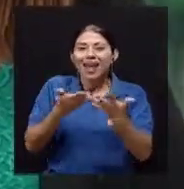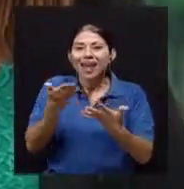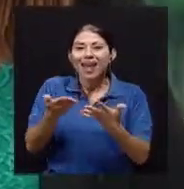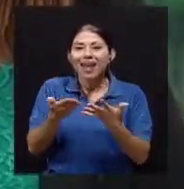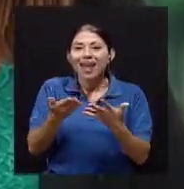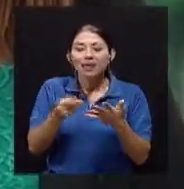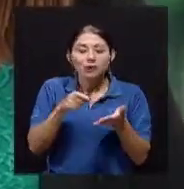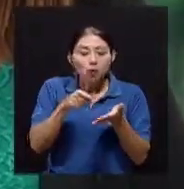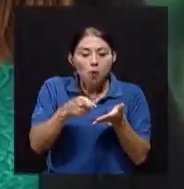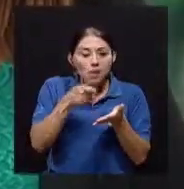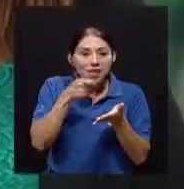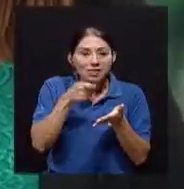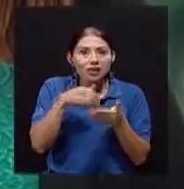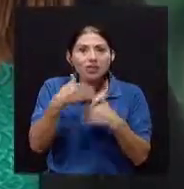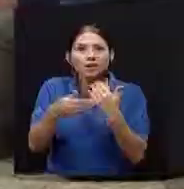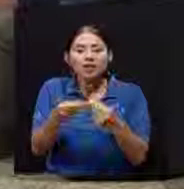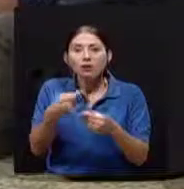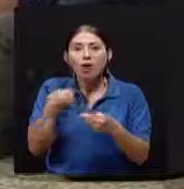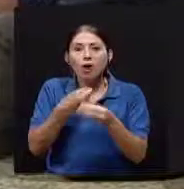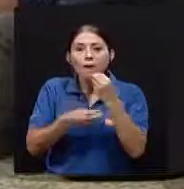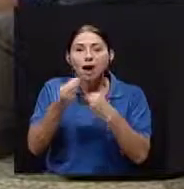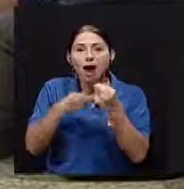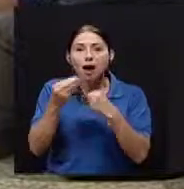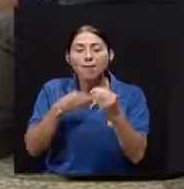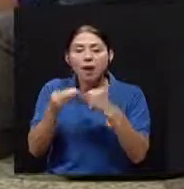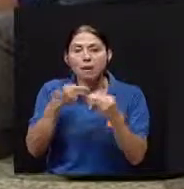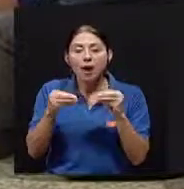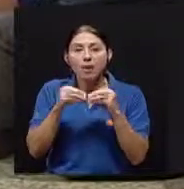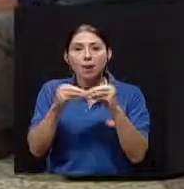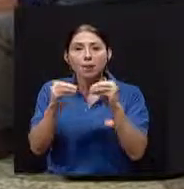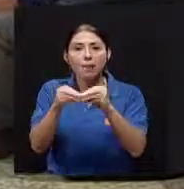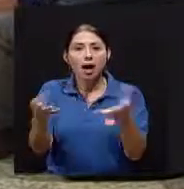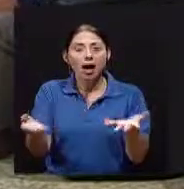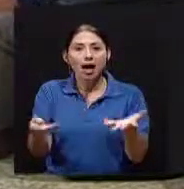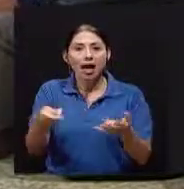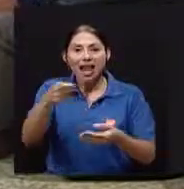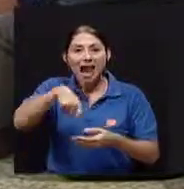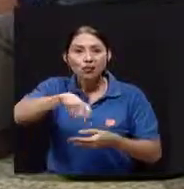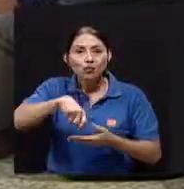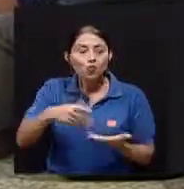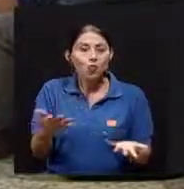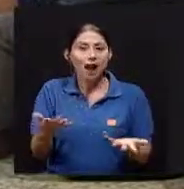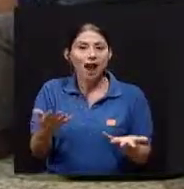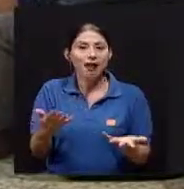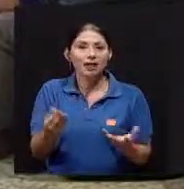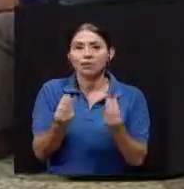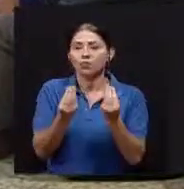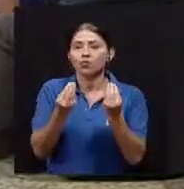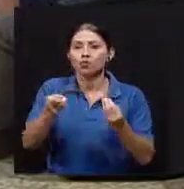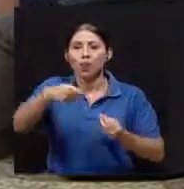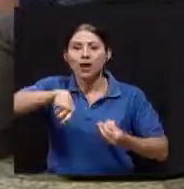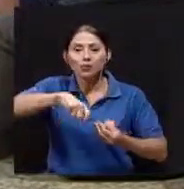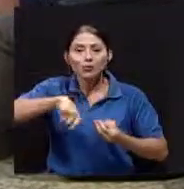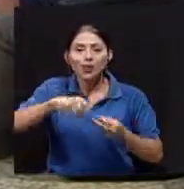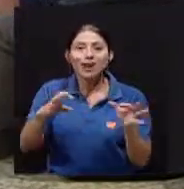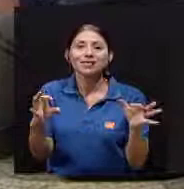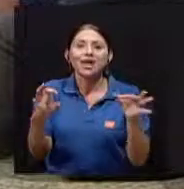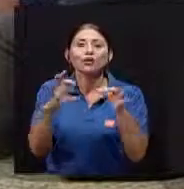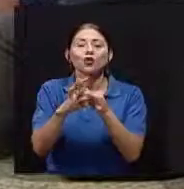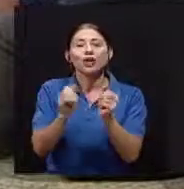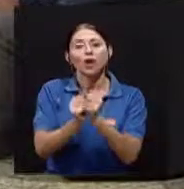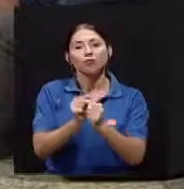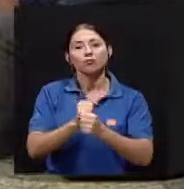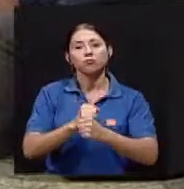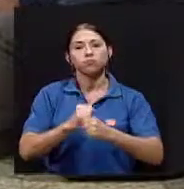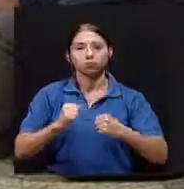un pedacito, son dos o tres o cuatro, ¿verdad? El azúcar, el exceso en el consumo de azúcar se asocia con aumentar de